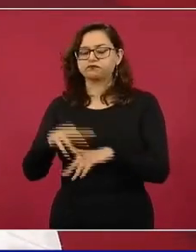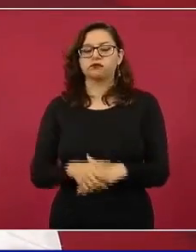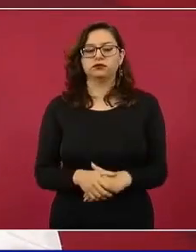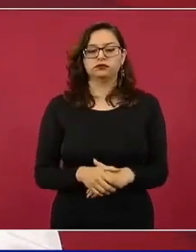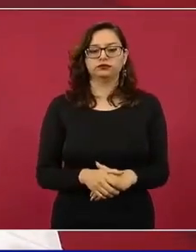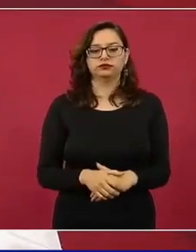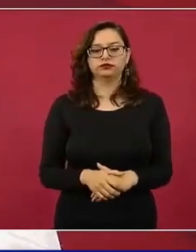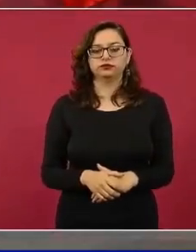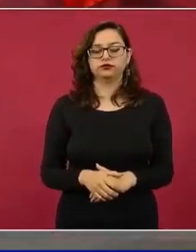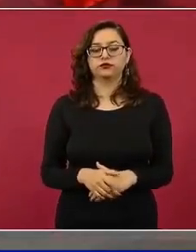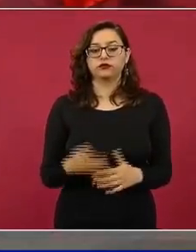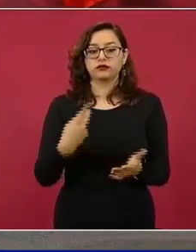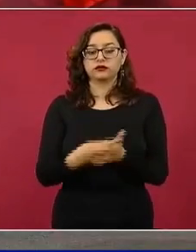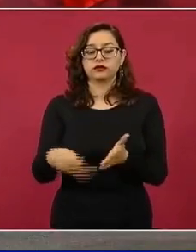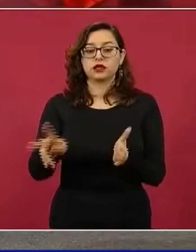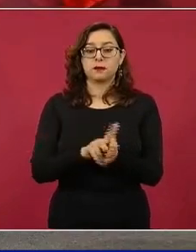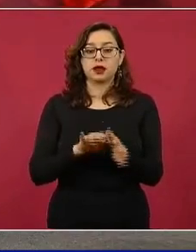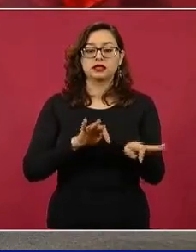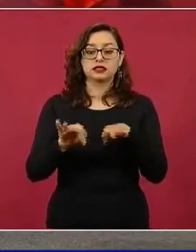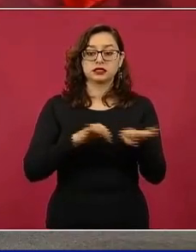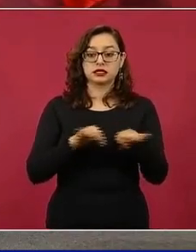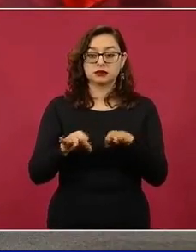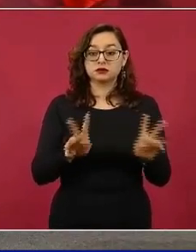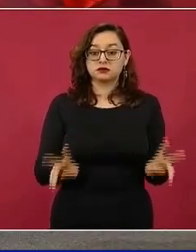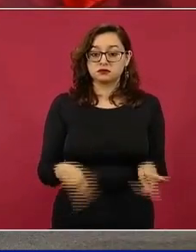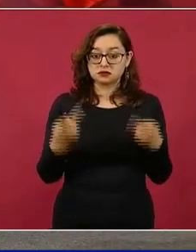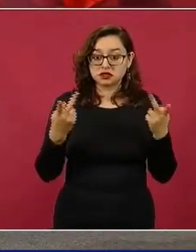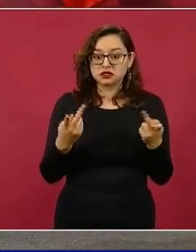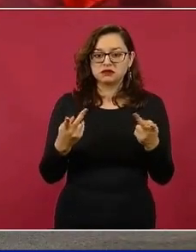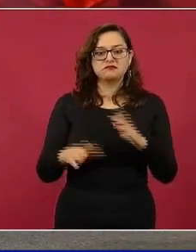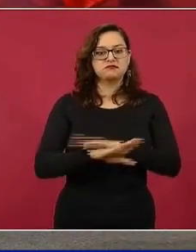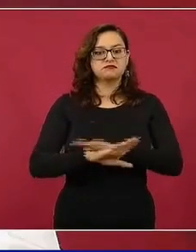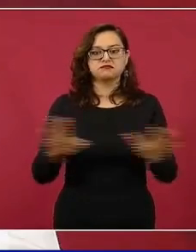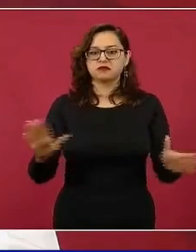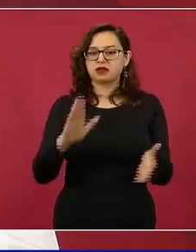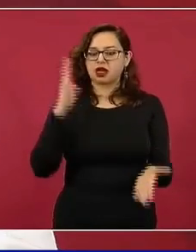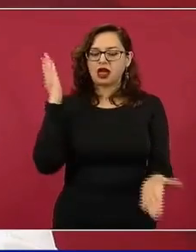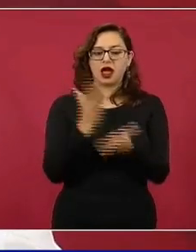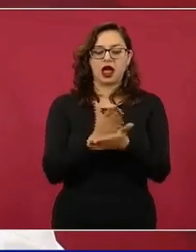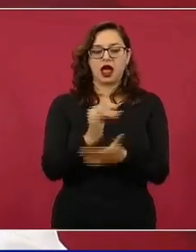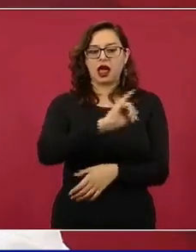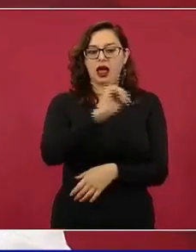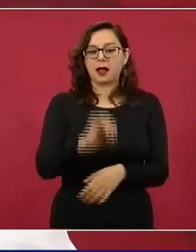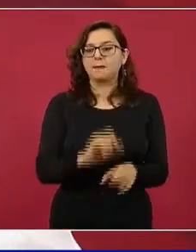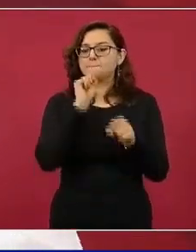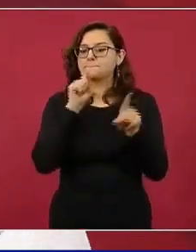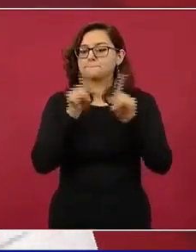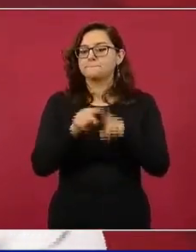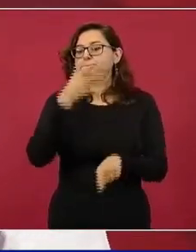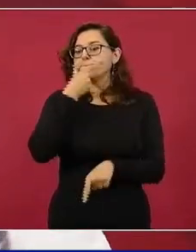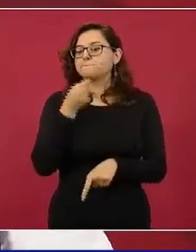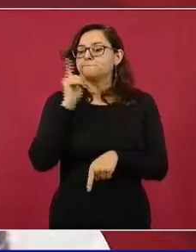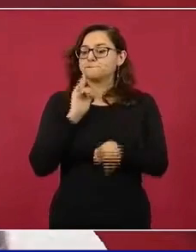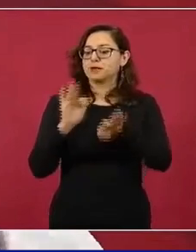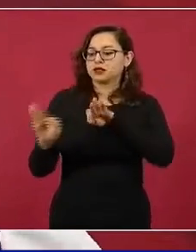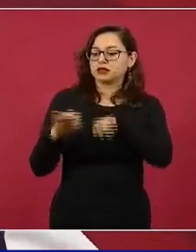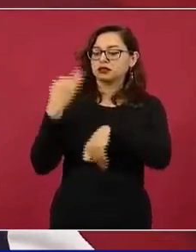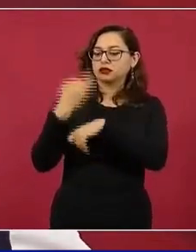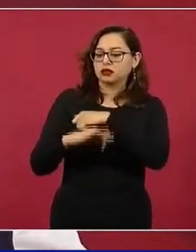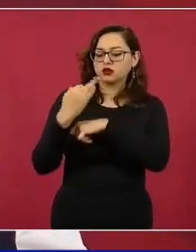fichas y plazas de trabajo. Justicia a las trabajadoras y a los trabajadores transitorios y a los hijos de